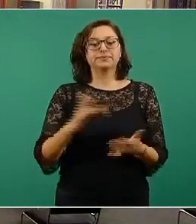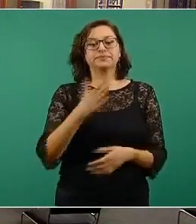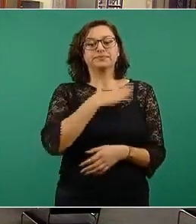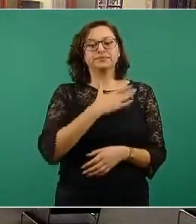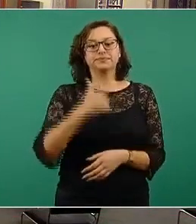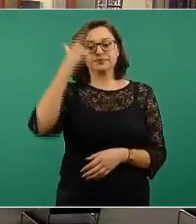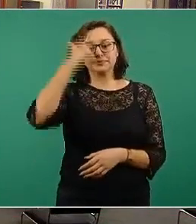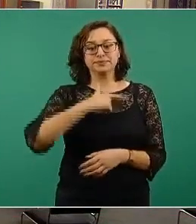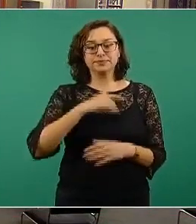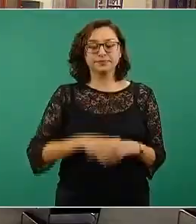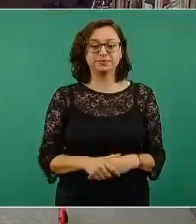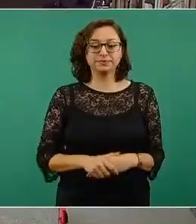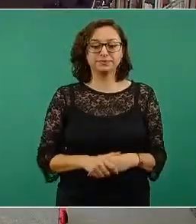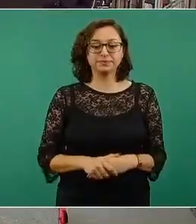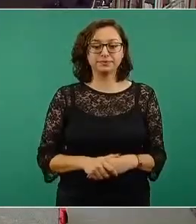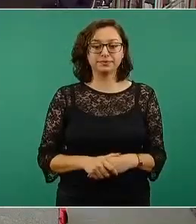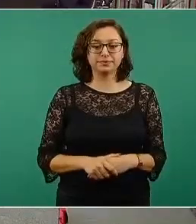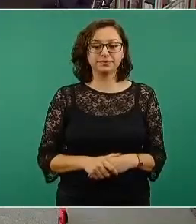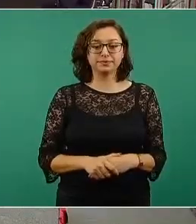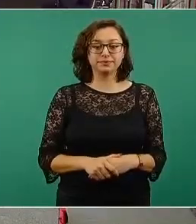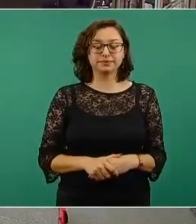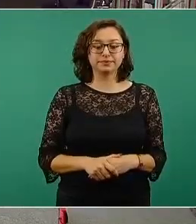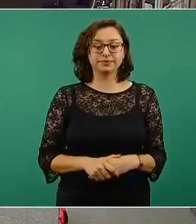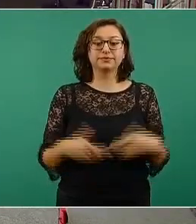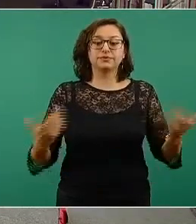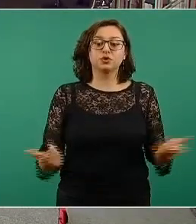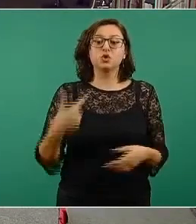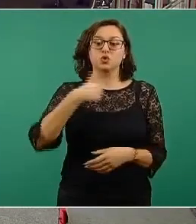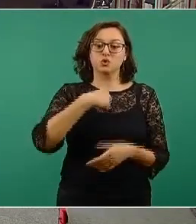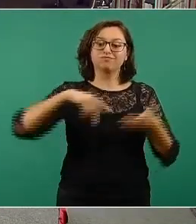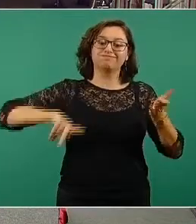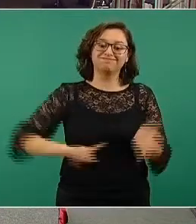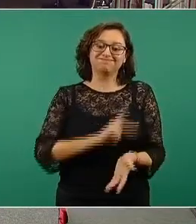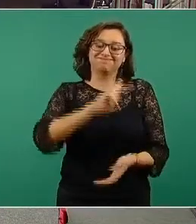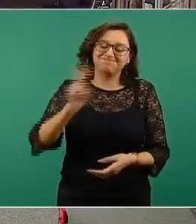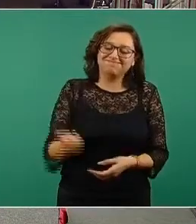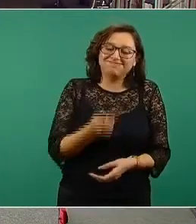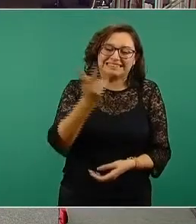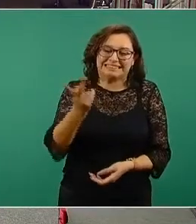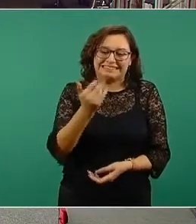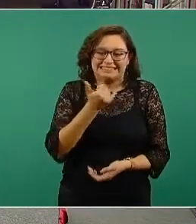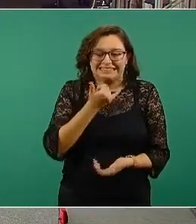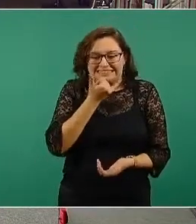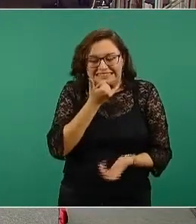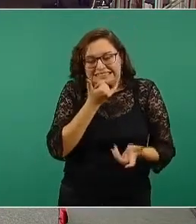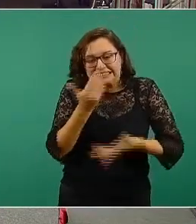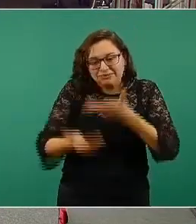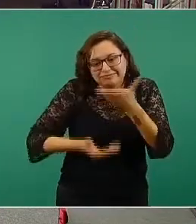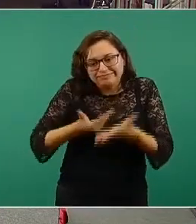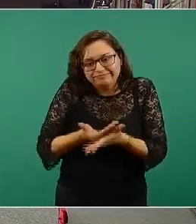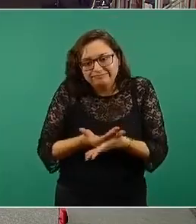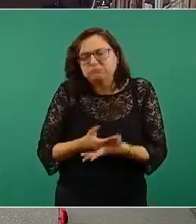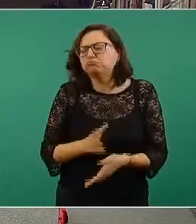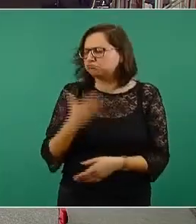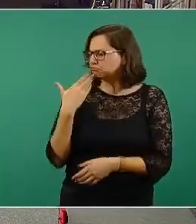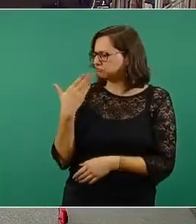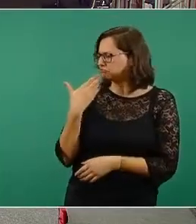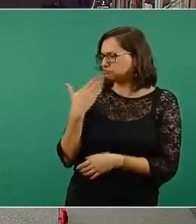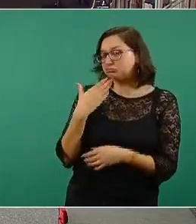noches. Bueno, pues ahora me toca hacer otra vez otra pregunta incómoda. Adelante. Pero vale la pena hacer una